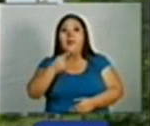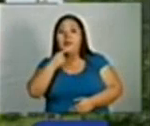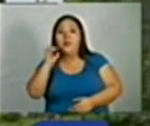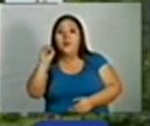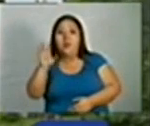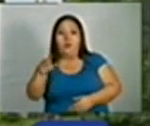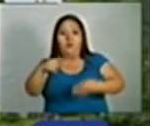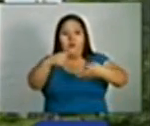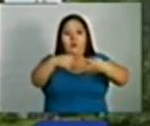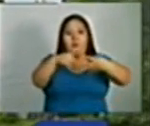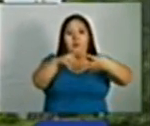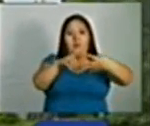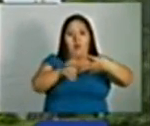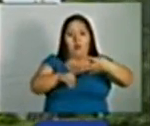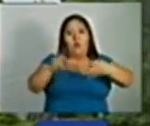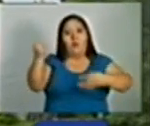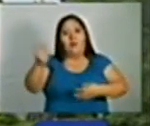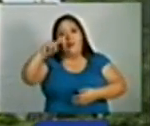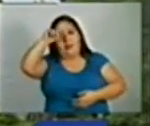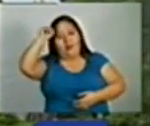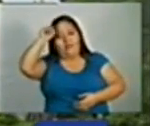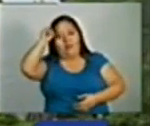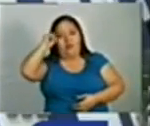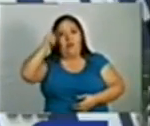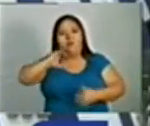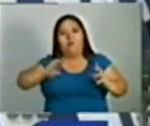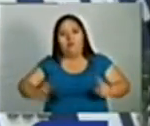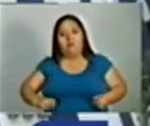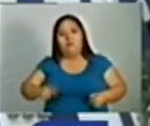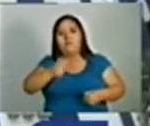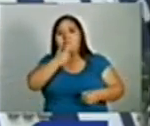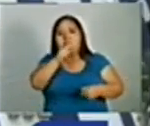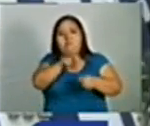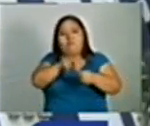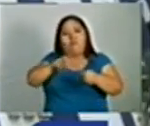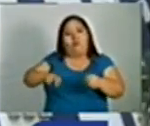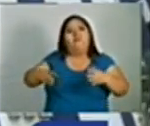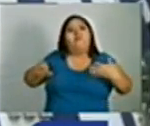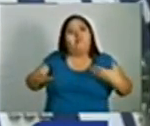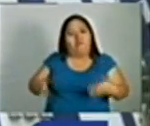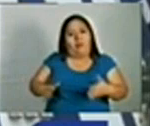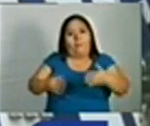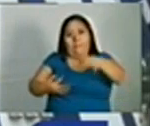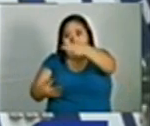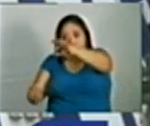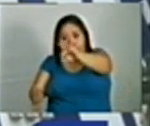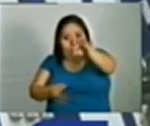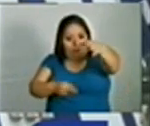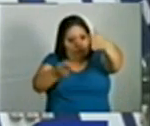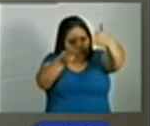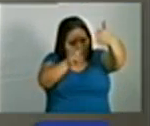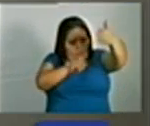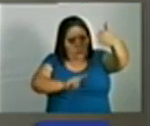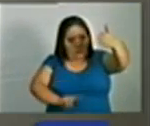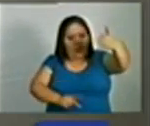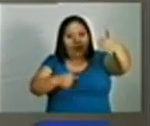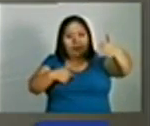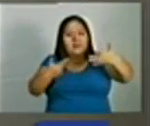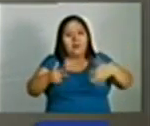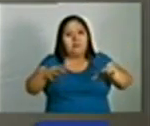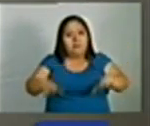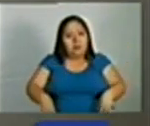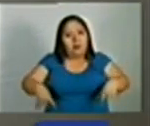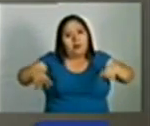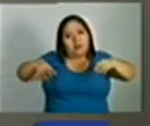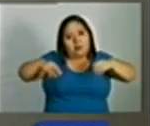el decreto de retiro voluntario para empleados públicos ya se están recibiendo los listados de los trabajadores que se han acogido a la medida